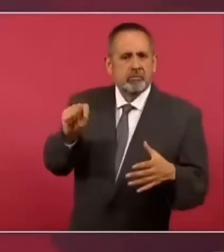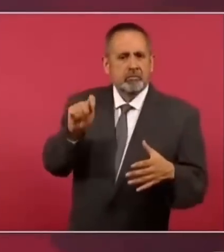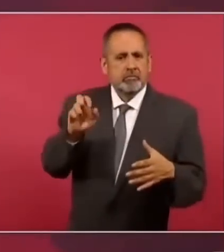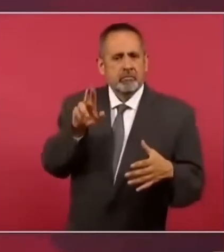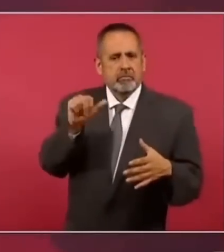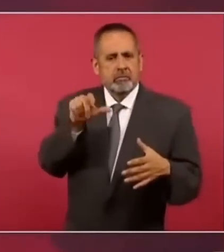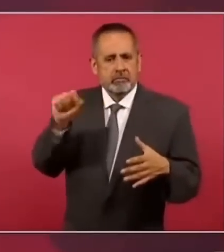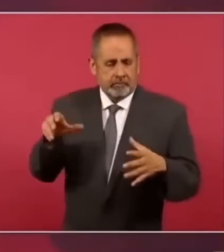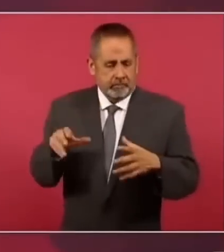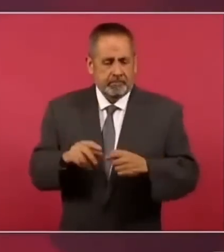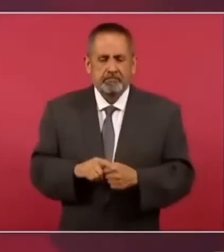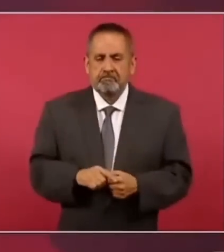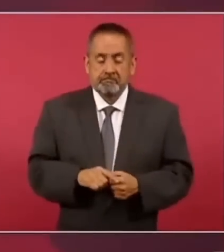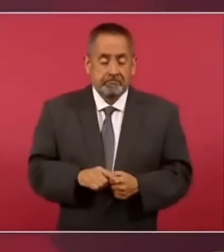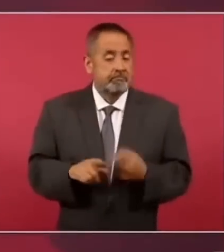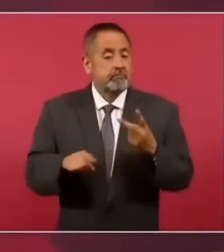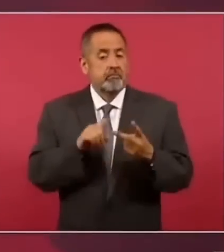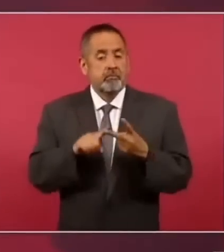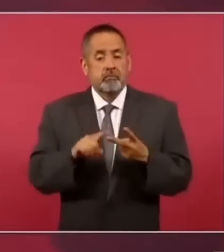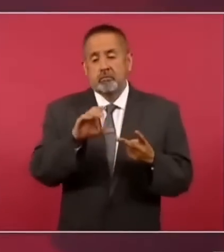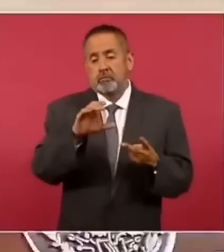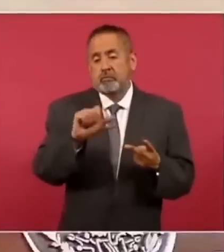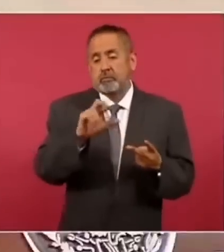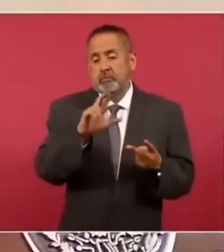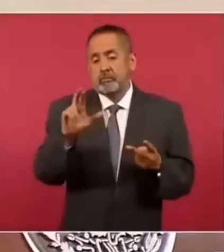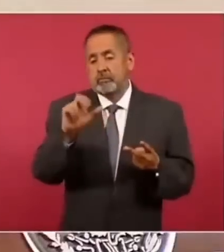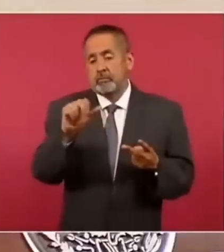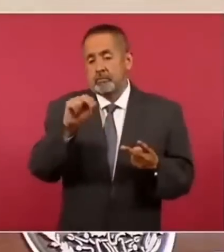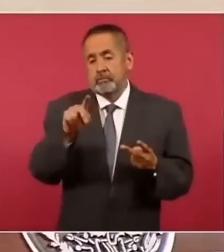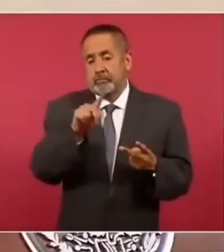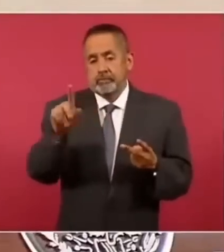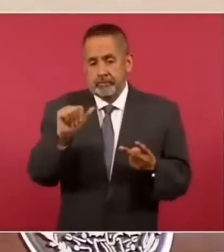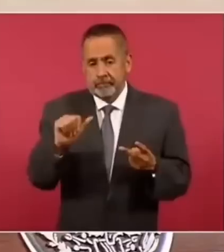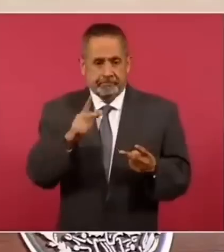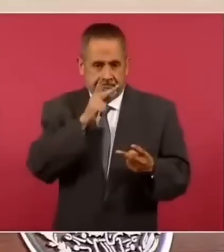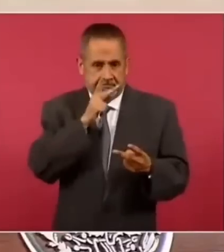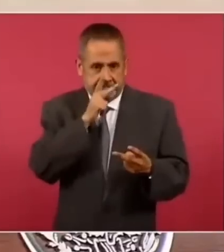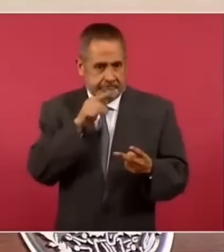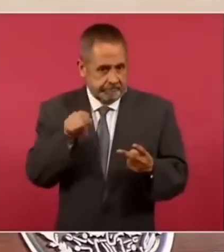Los Carranza, papá